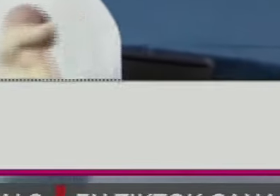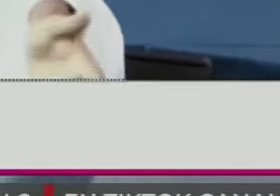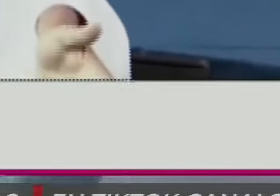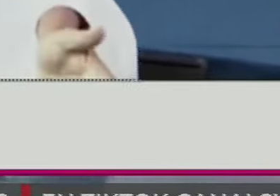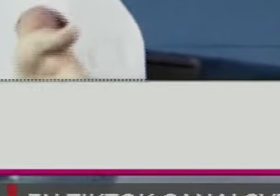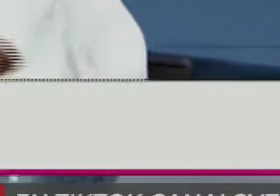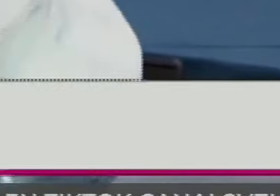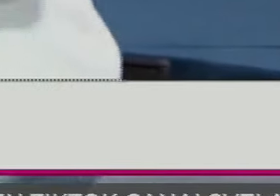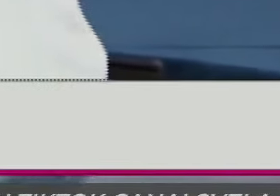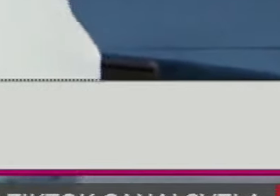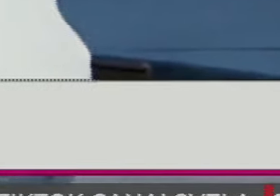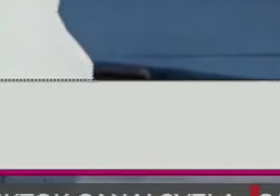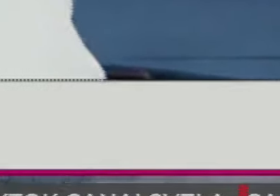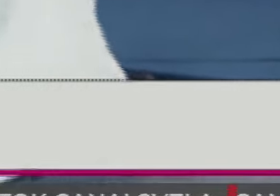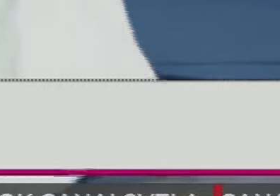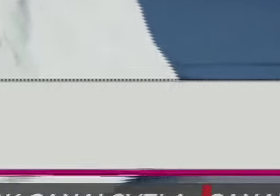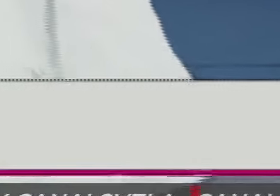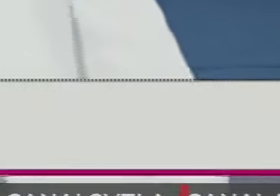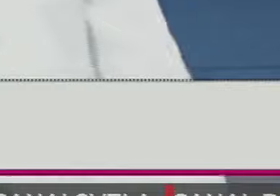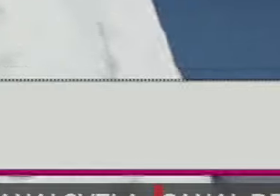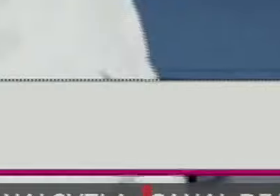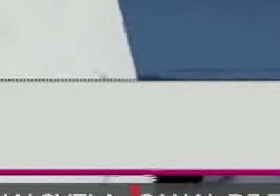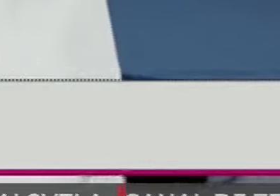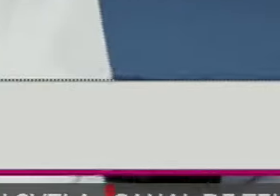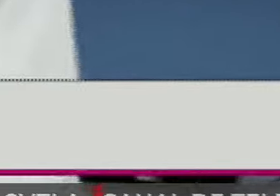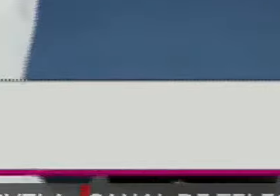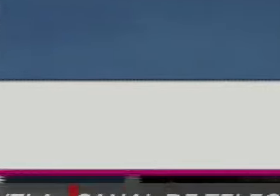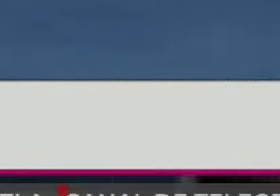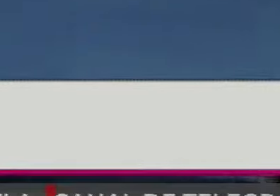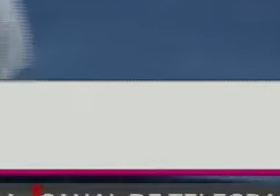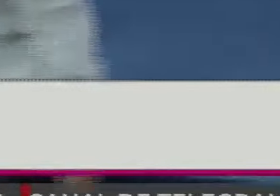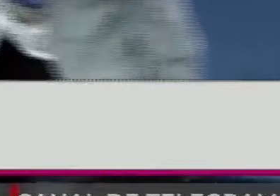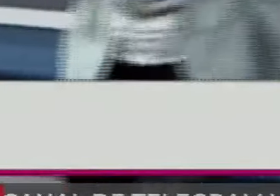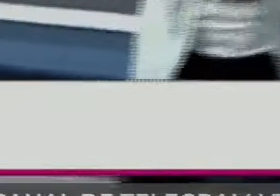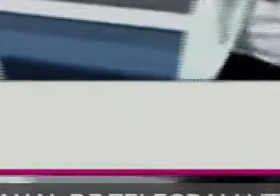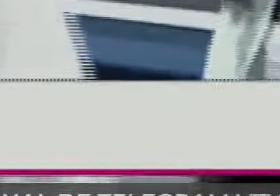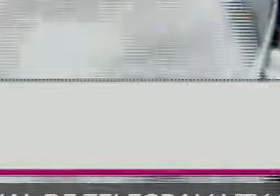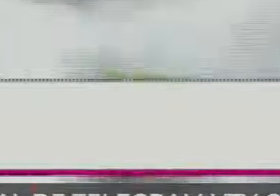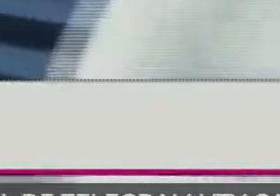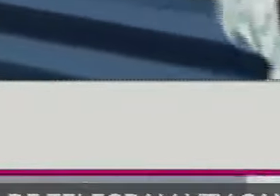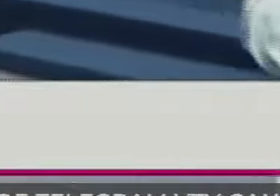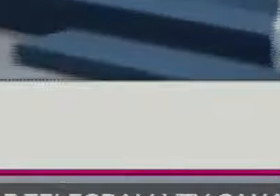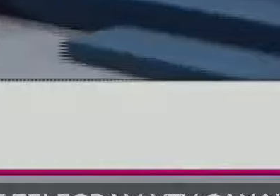presentarle a todos ustedes un ensamble en diversión. ¡Que lo disfruten! ¡El Tiburón!